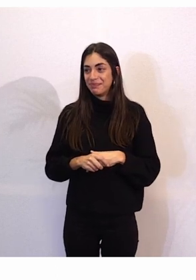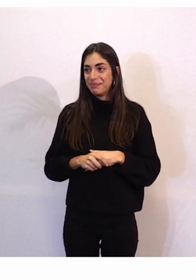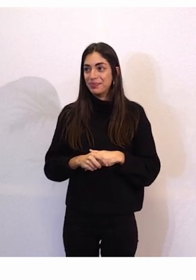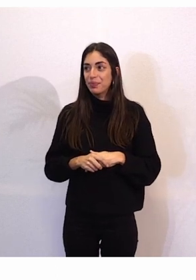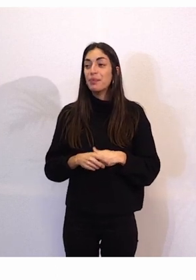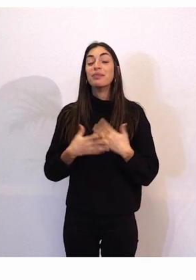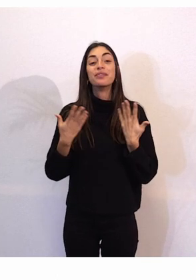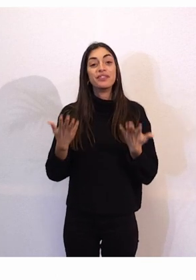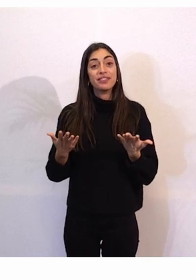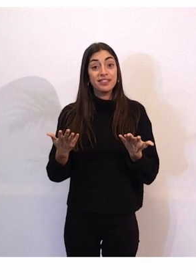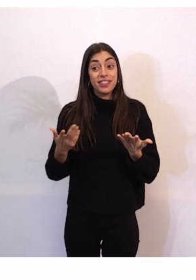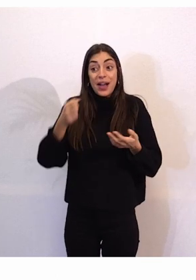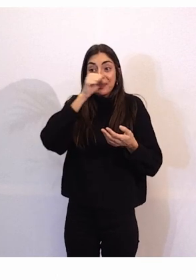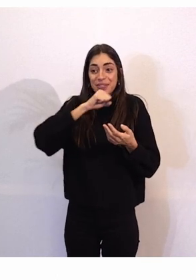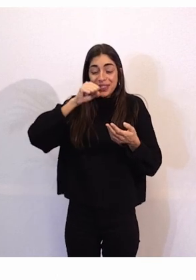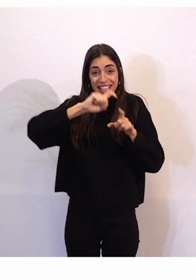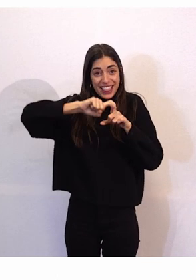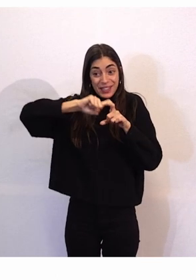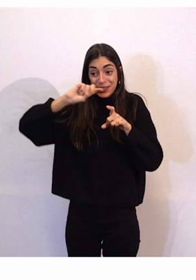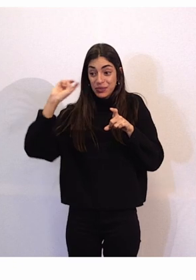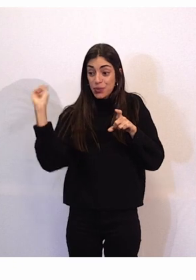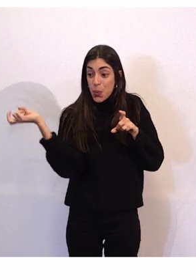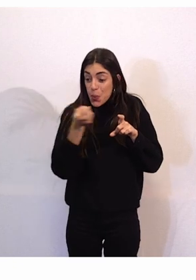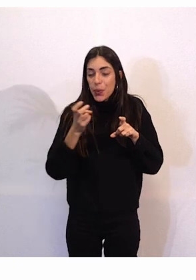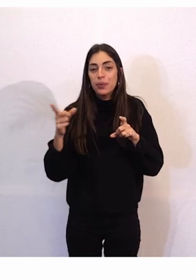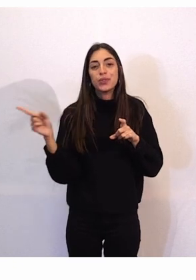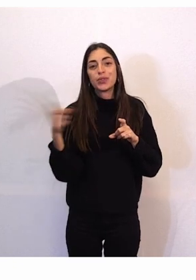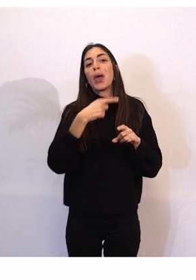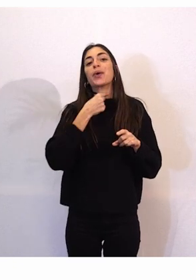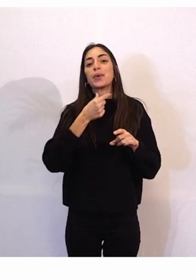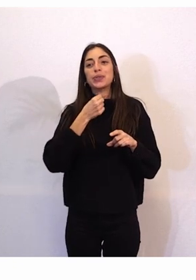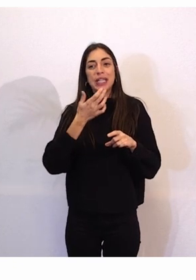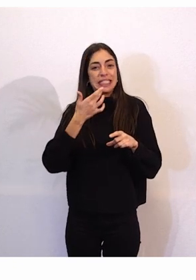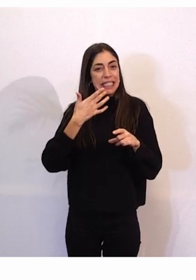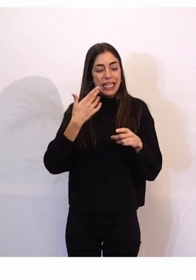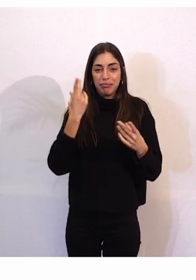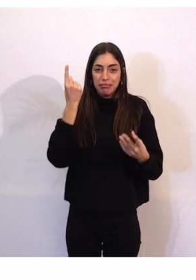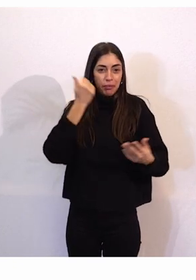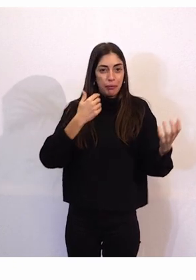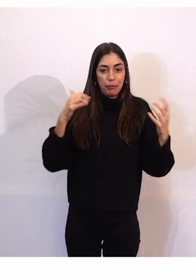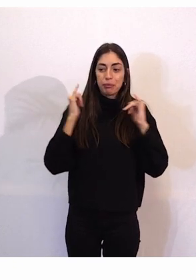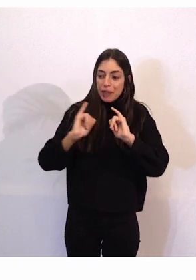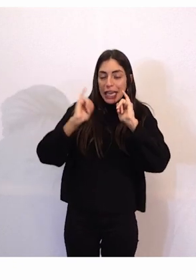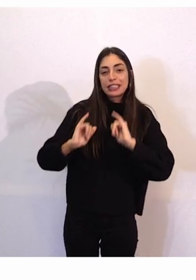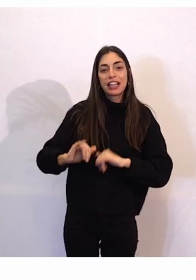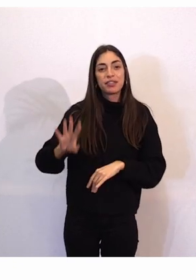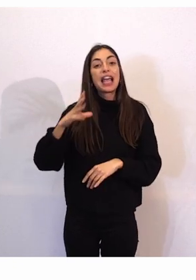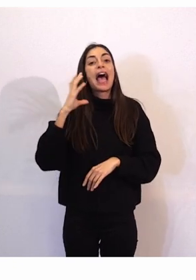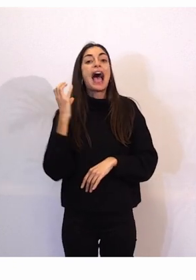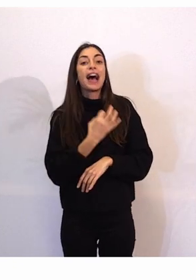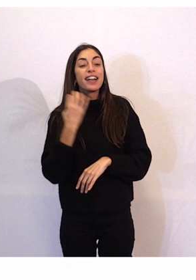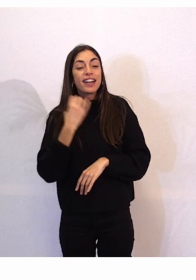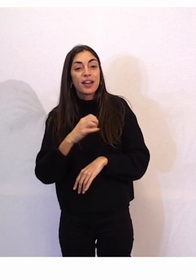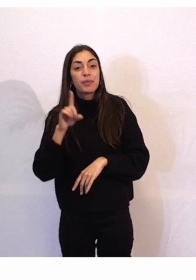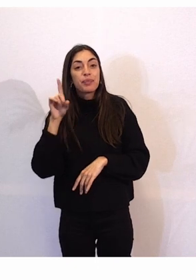Y después pues le gusta toda la música. Todo. Donde haya jaleo, allá está ella. Si la lleva en Alcalá, que ahí ahora yo no se le ha